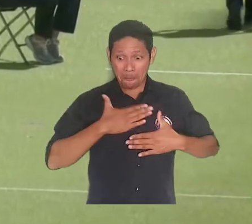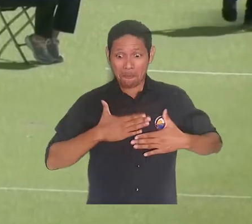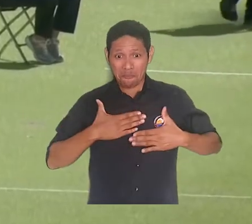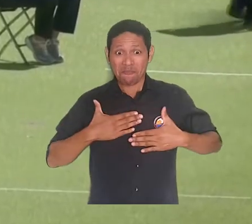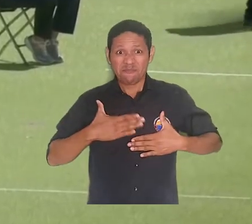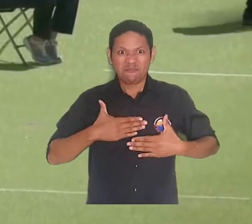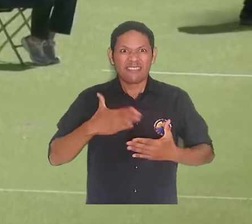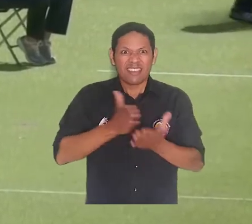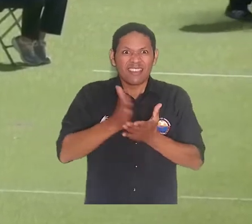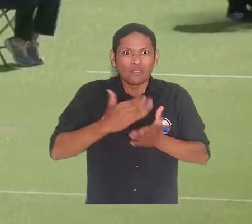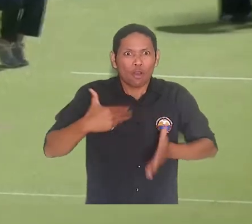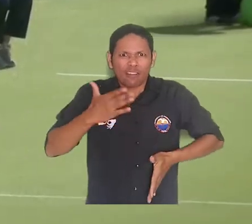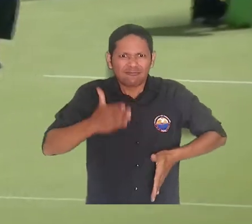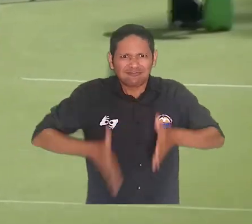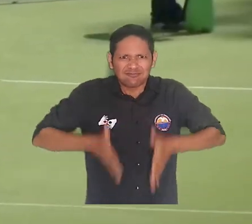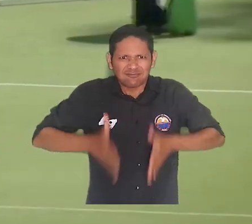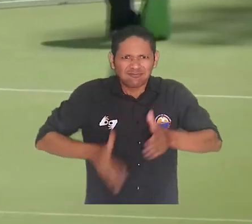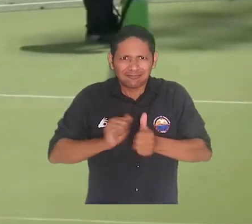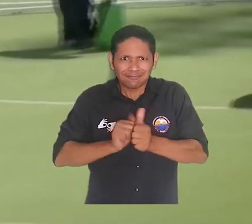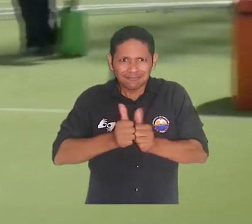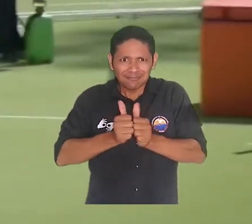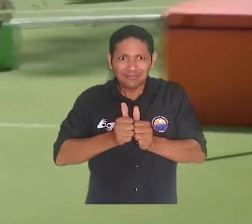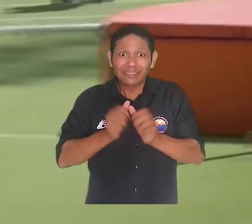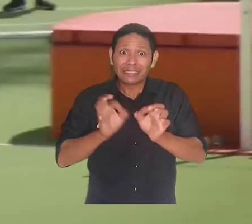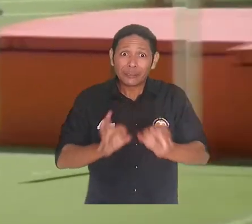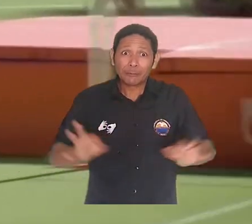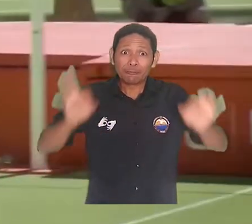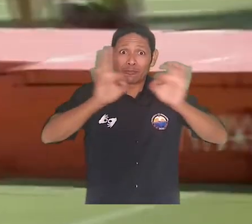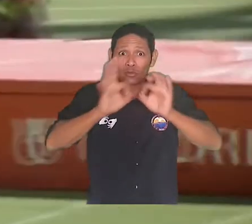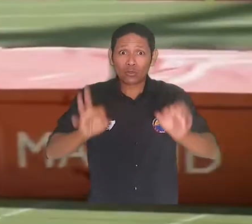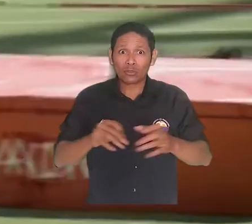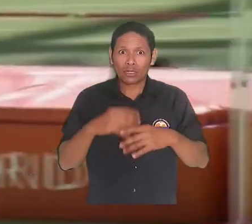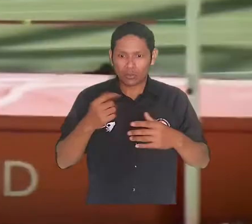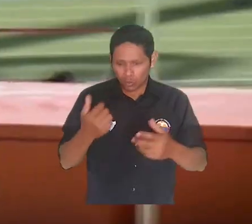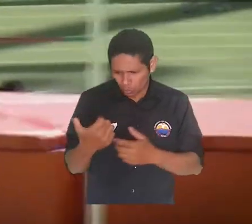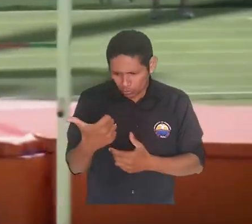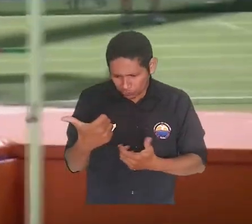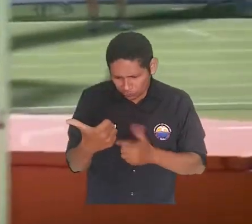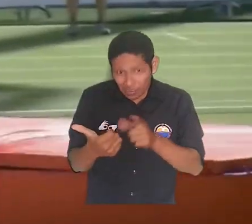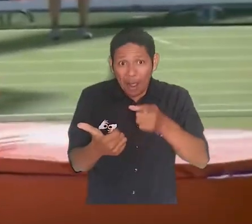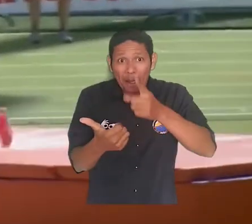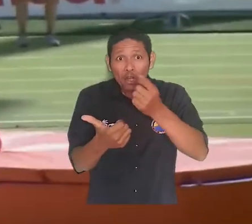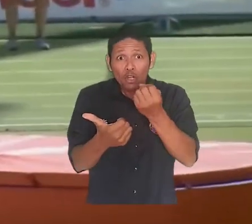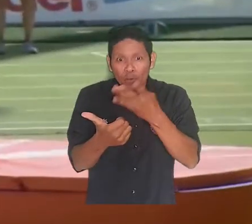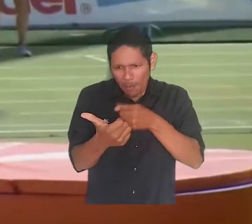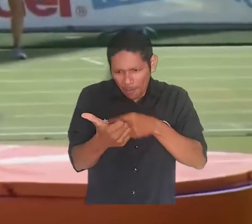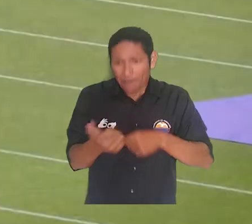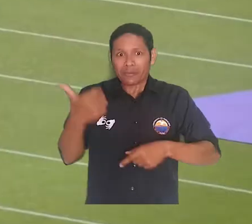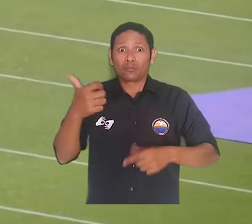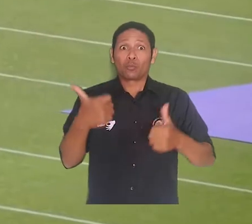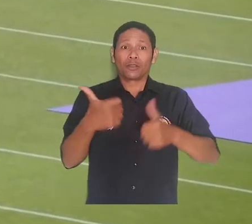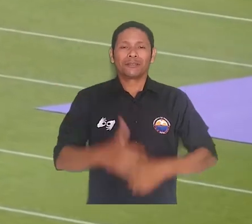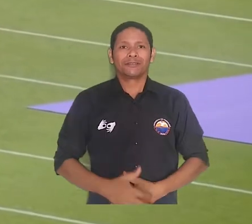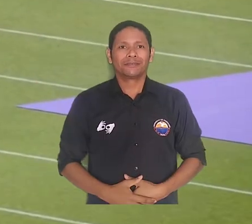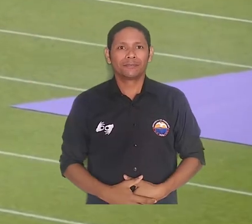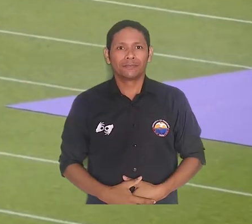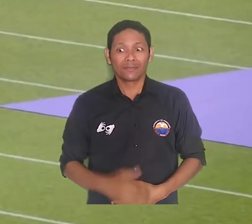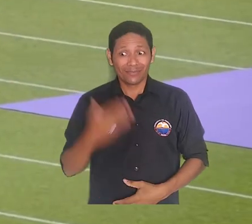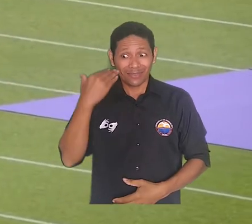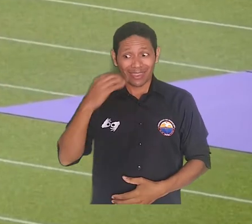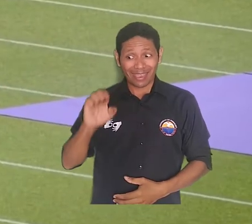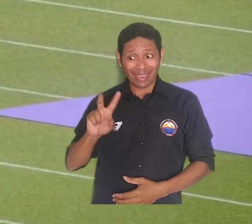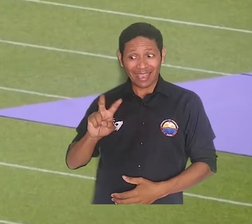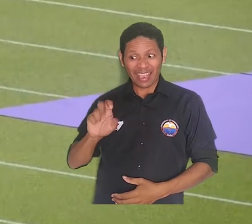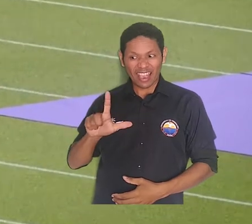en mi carrera deportiva, entonces esta marca es súper buena, entonces me deja muy, muy, muy contenta. Evelis es la